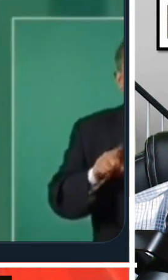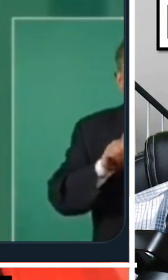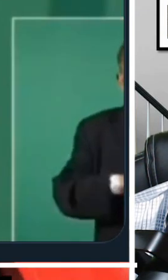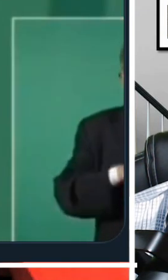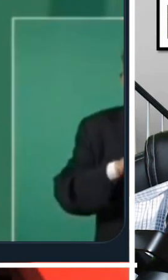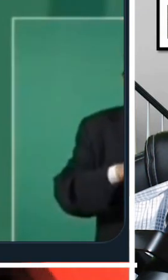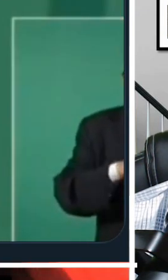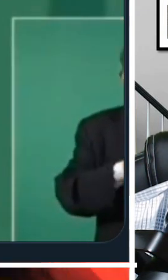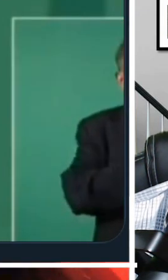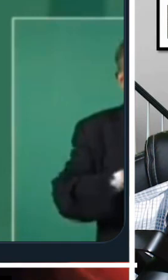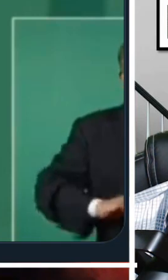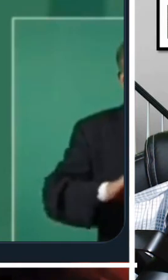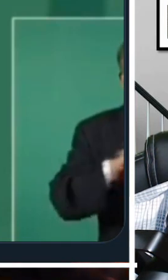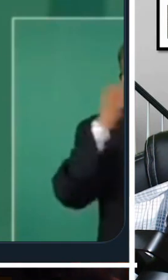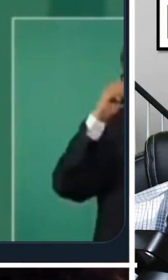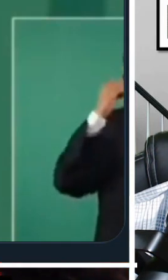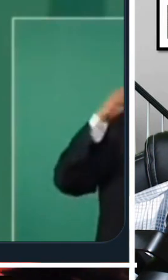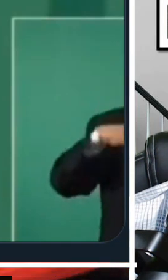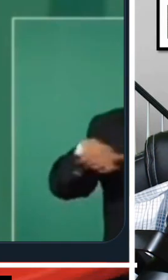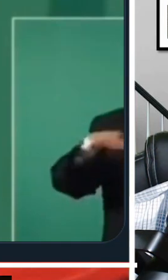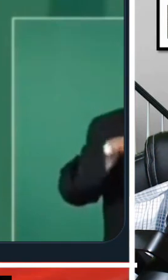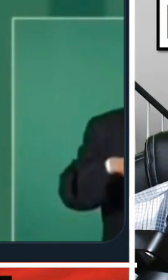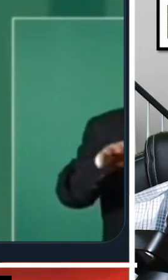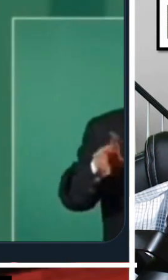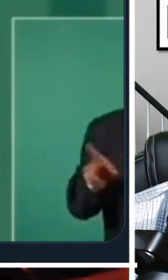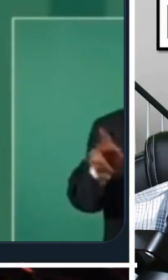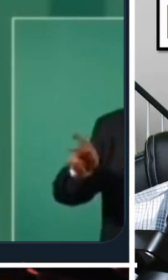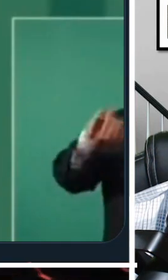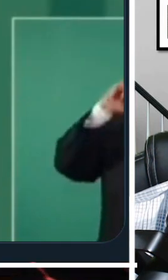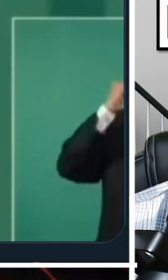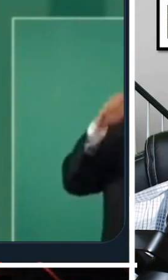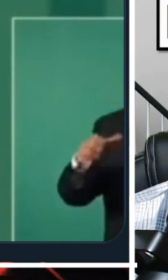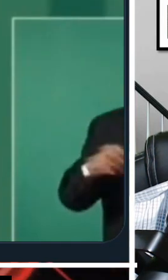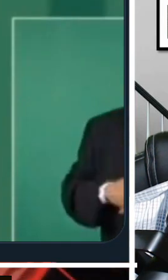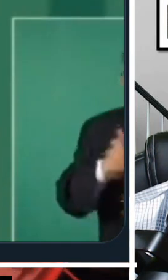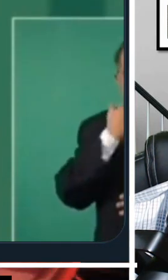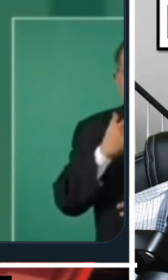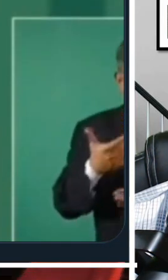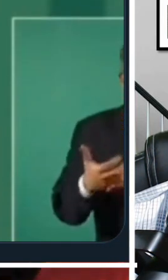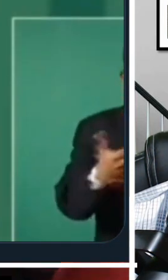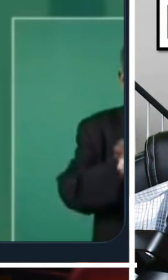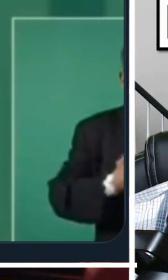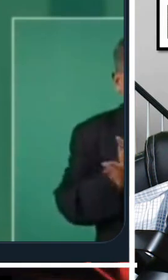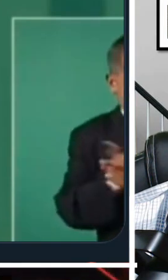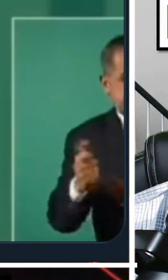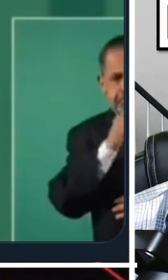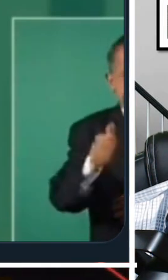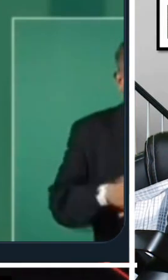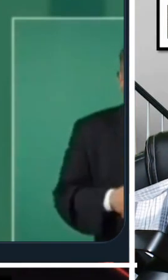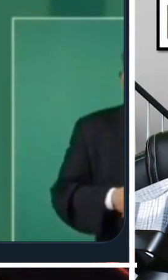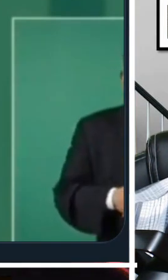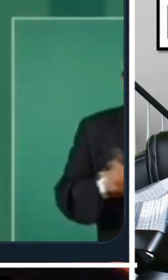municipales de los gobiernos de Oaxaca, de usos y costumbres, no cobran, dan